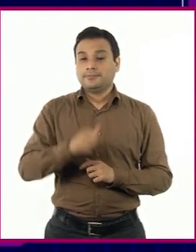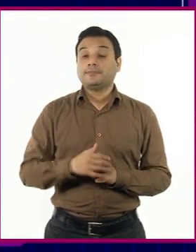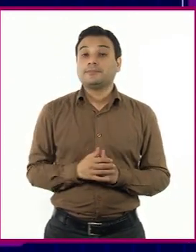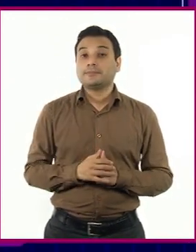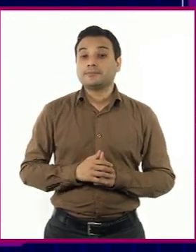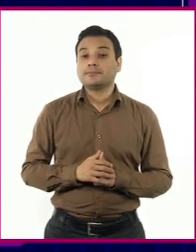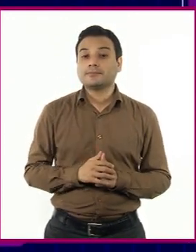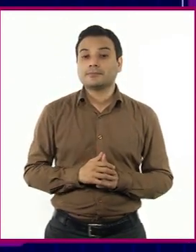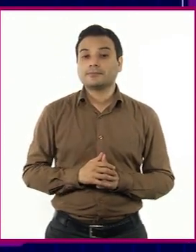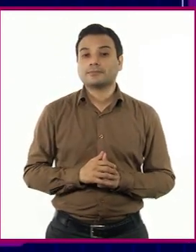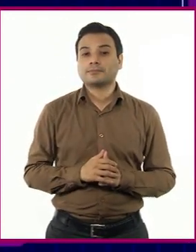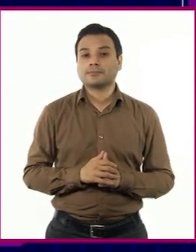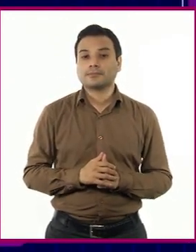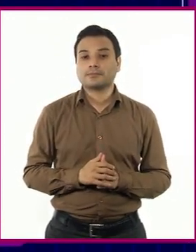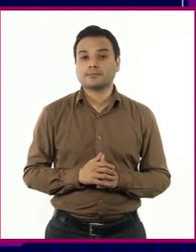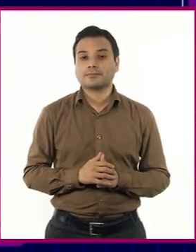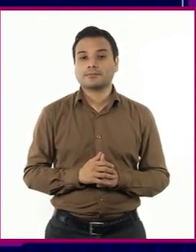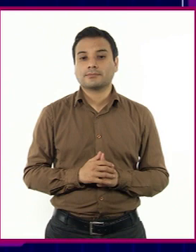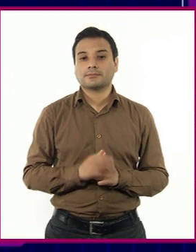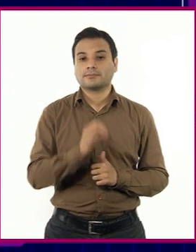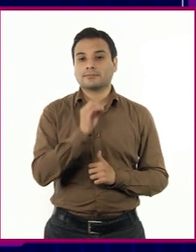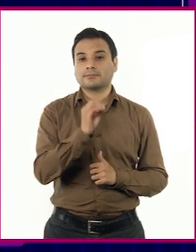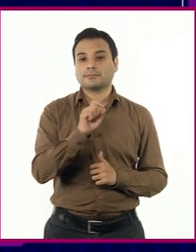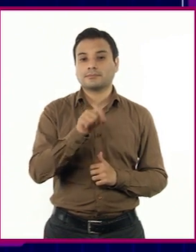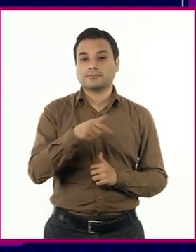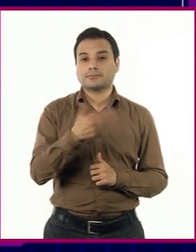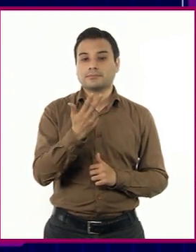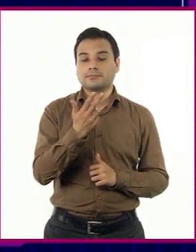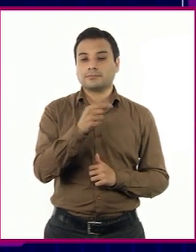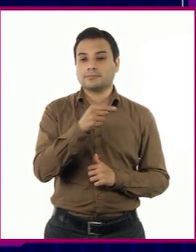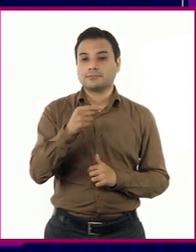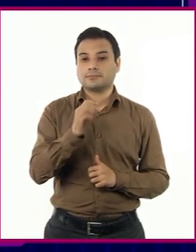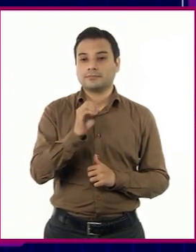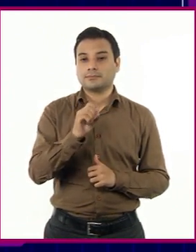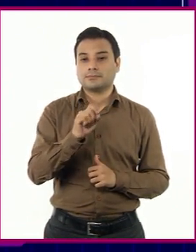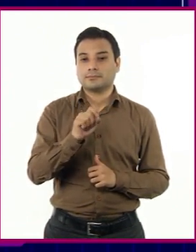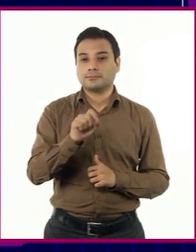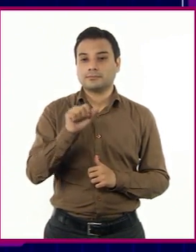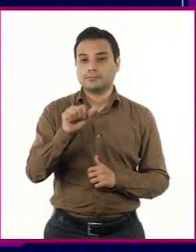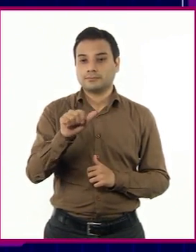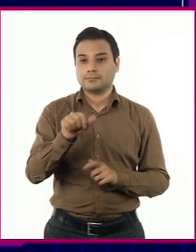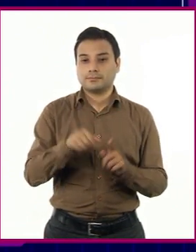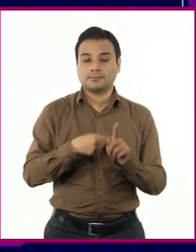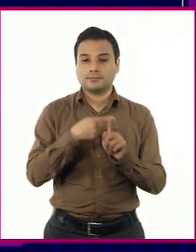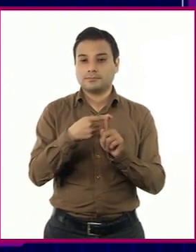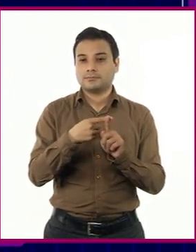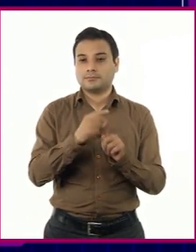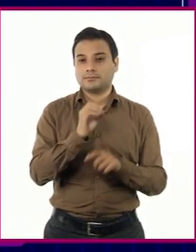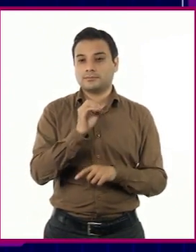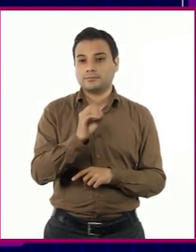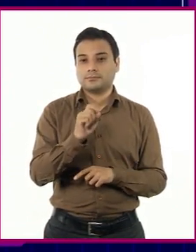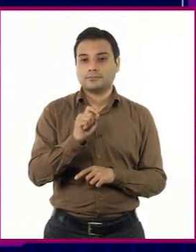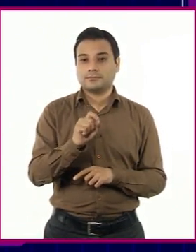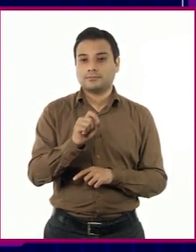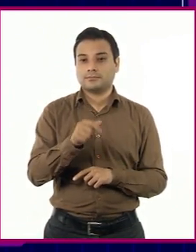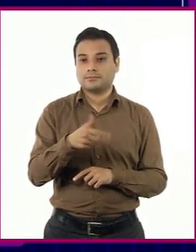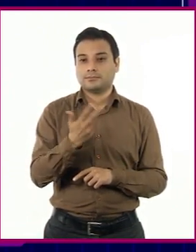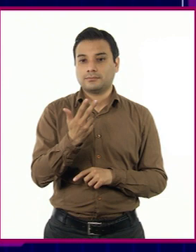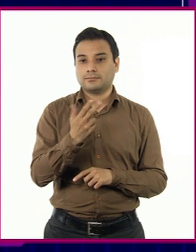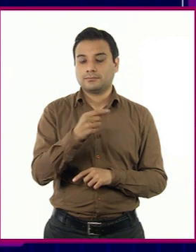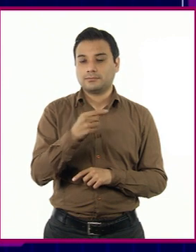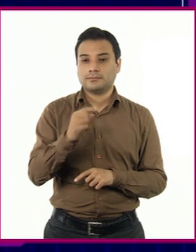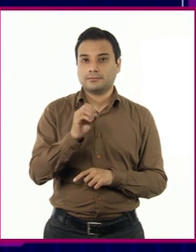diferencia del valor absoluto de 0.13 menos 0.16 más el valor absoluto de 0.13